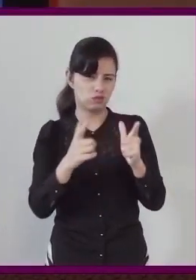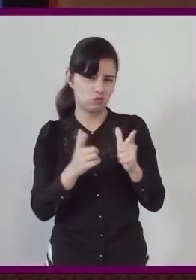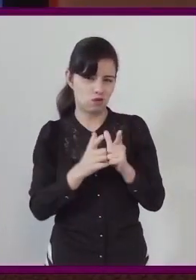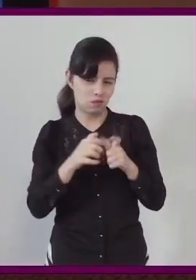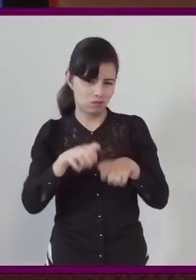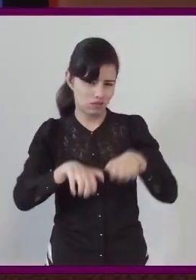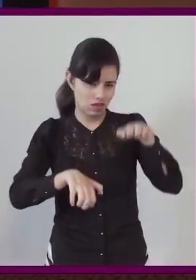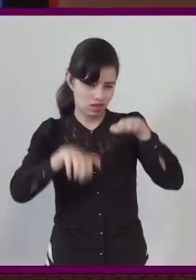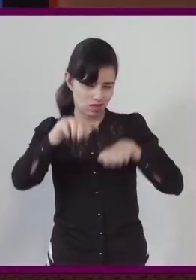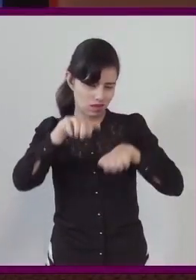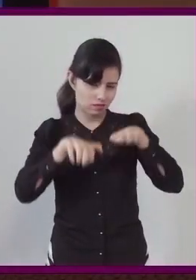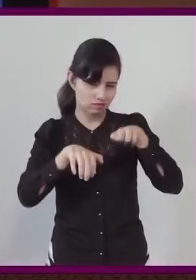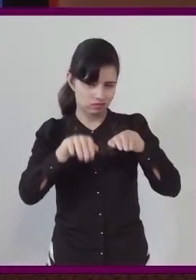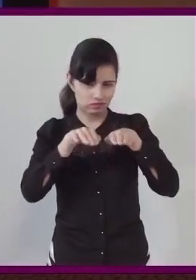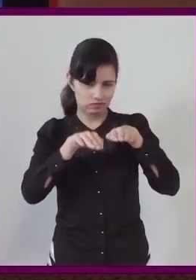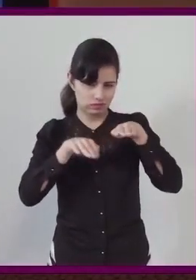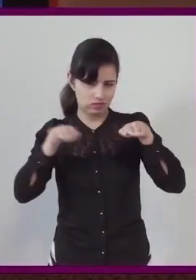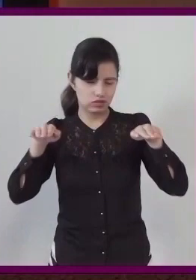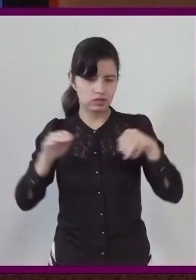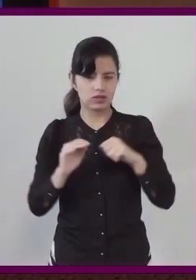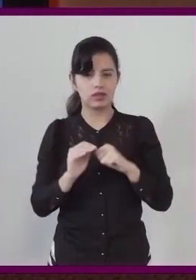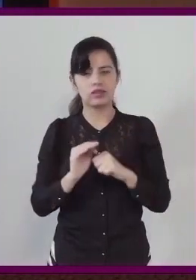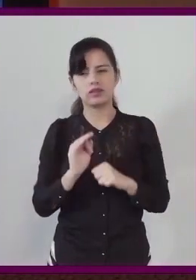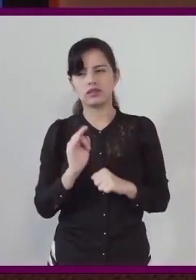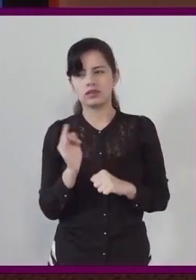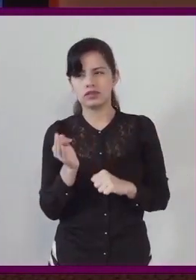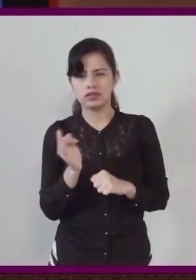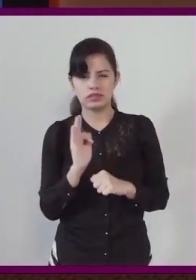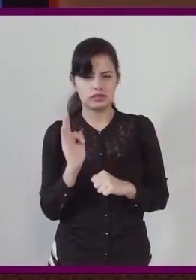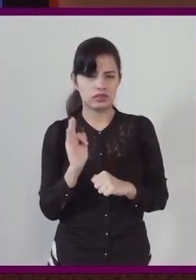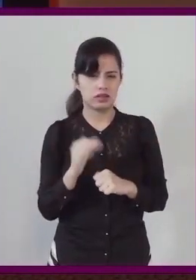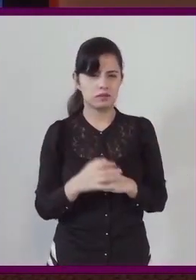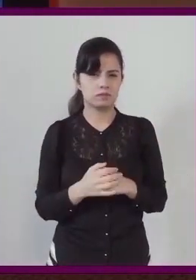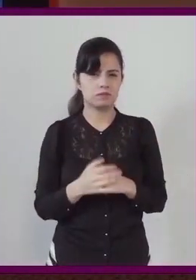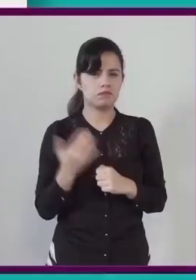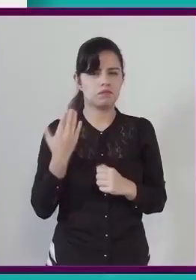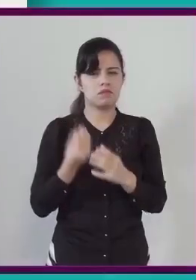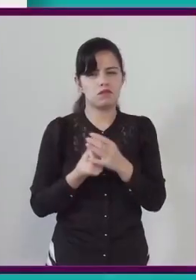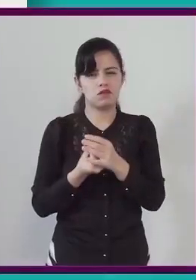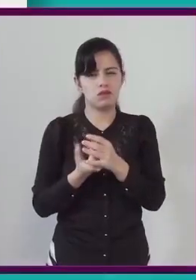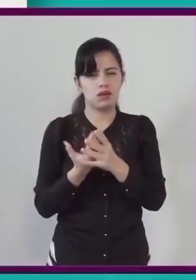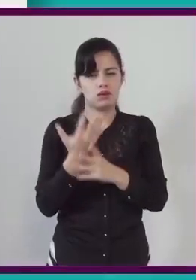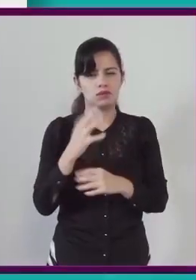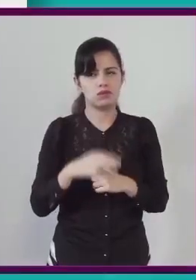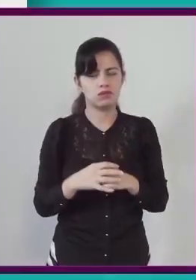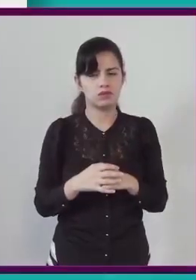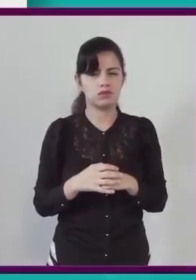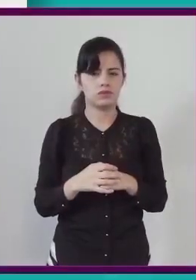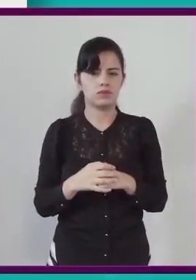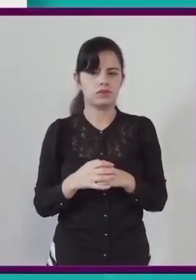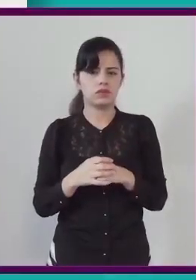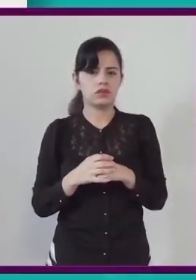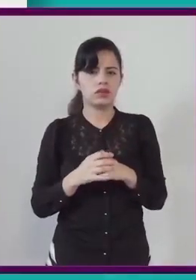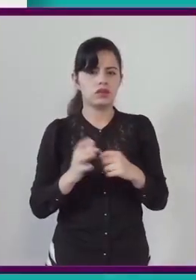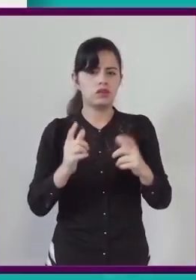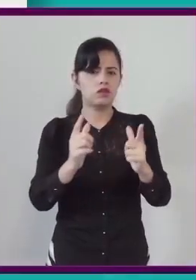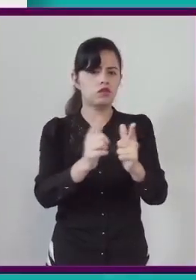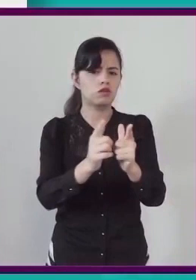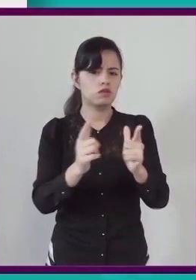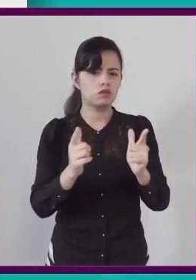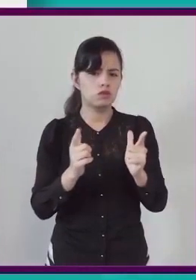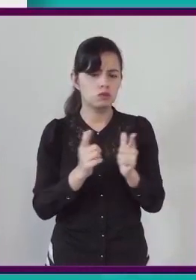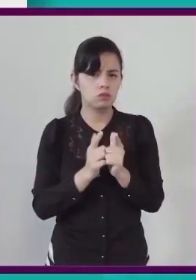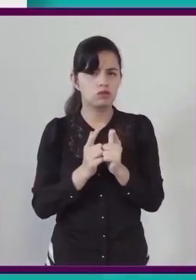decir que, no sé, o sea, algo relativamente nuevo son los grupos, por ejemplo,